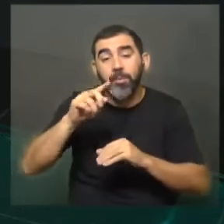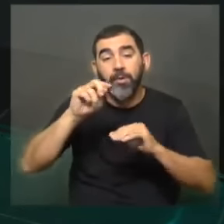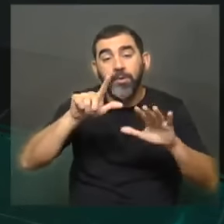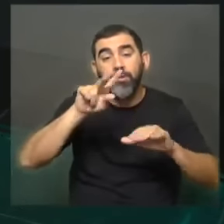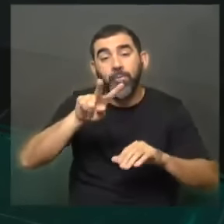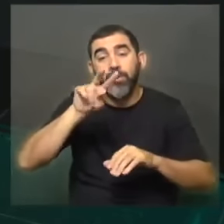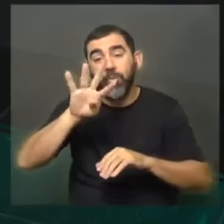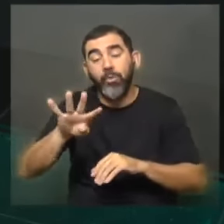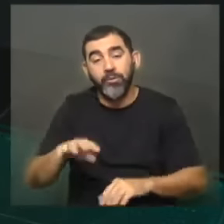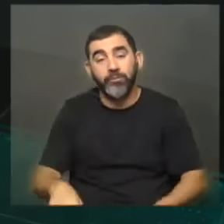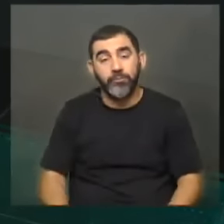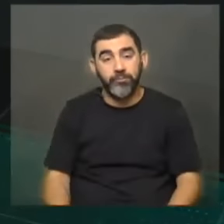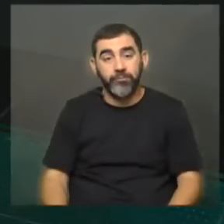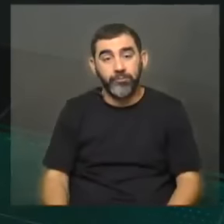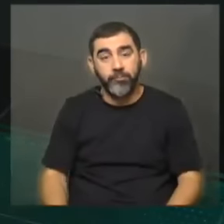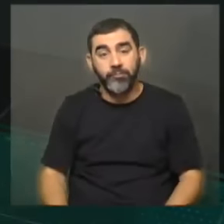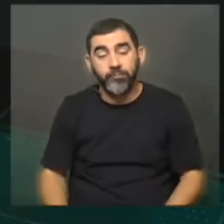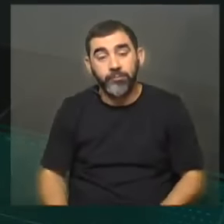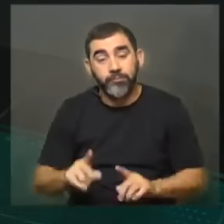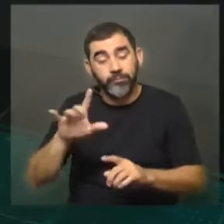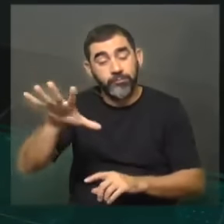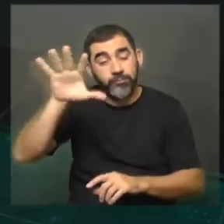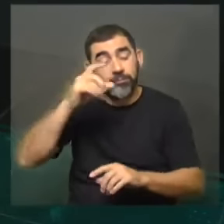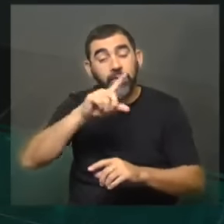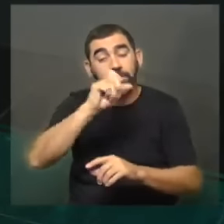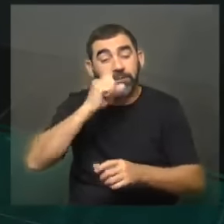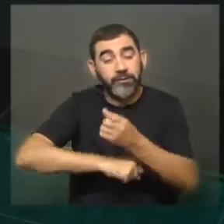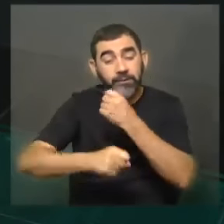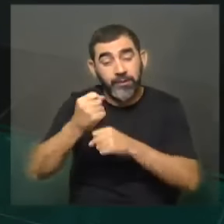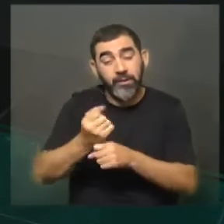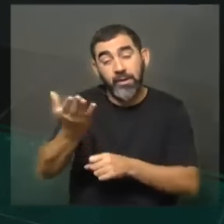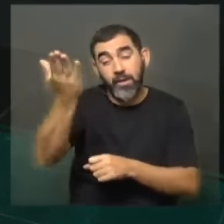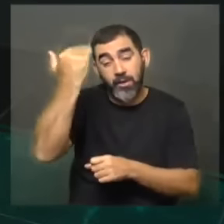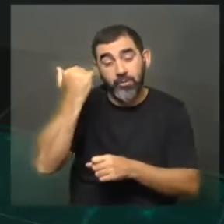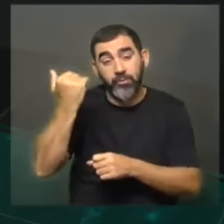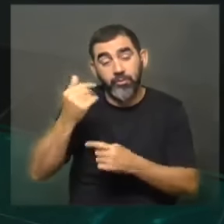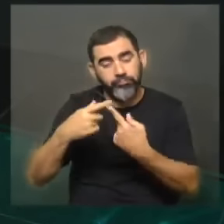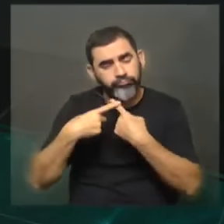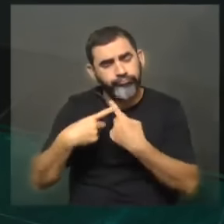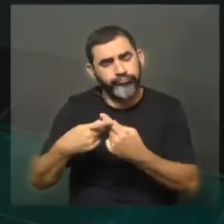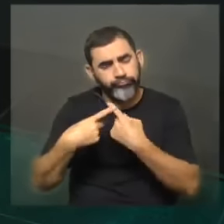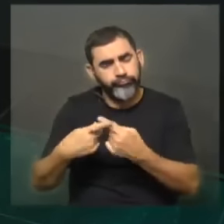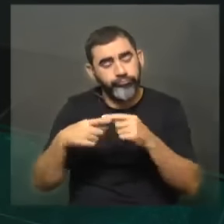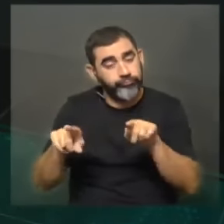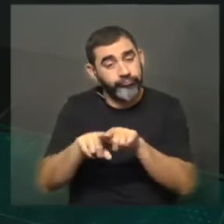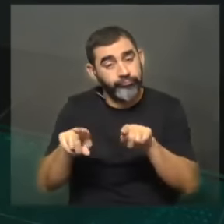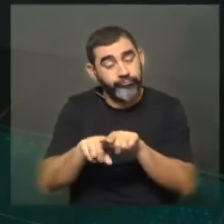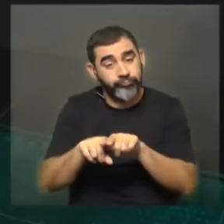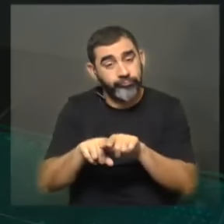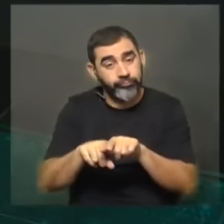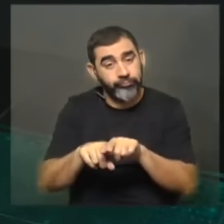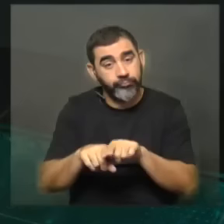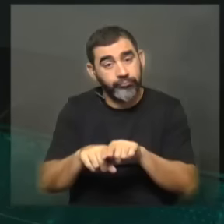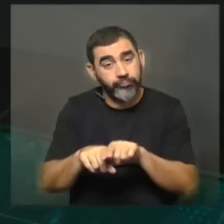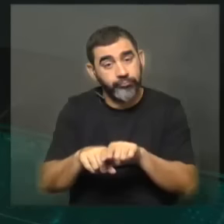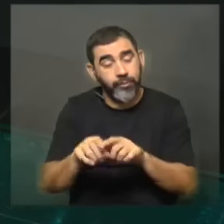1724 además recordó que hace un siglo como bien lo planteaba allí Martín Duarte hubo discusiones similares a la actual y pero